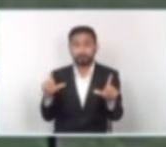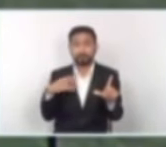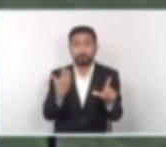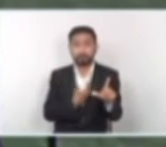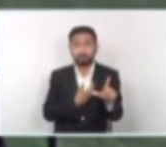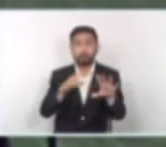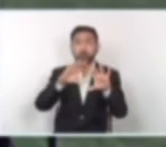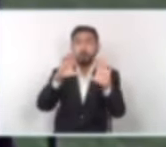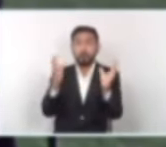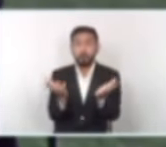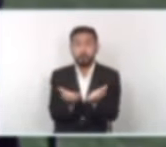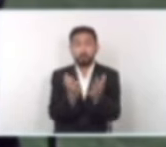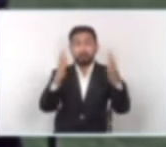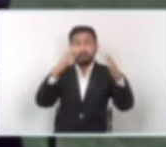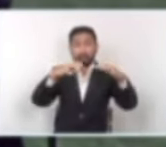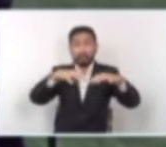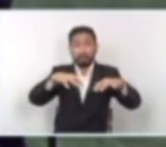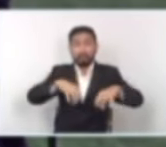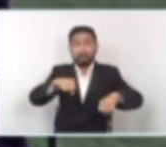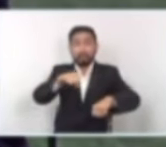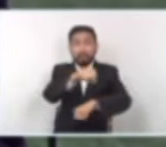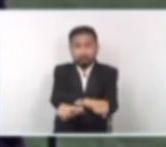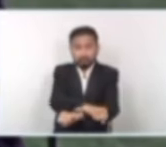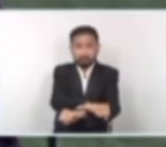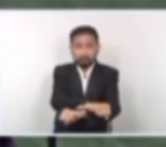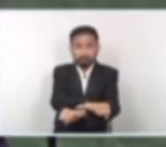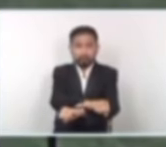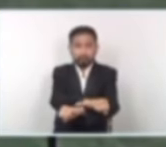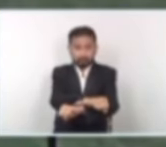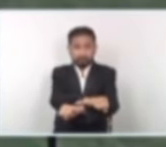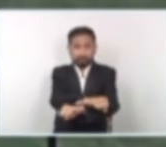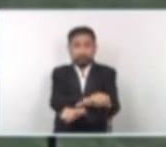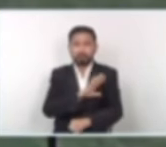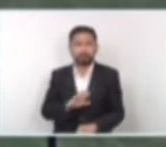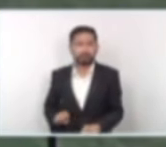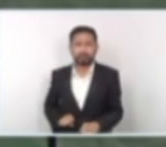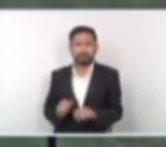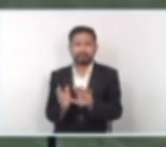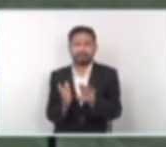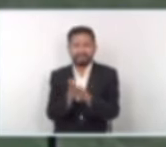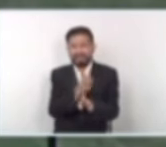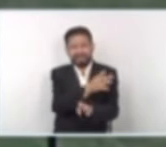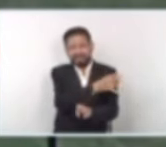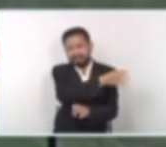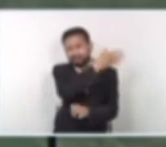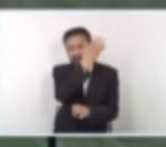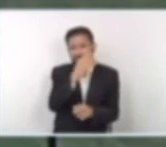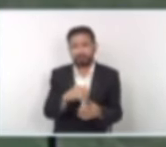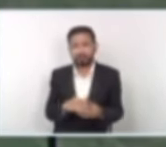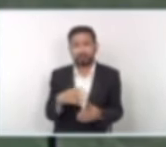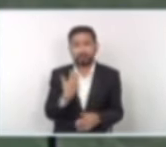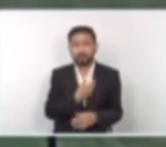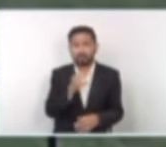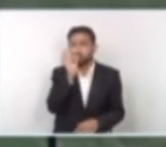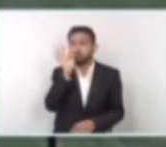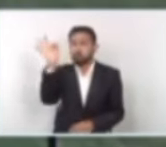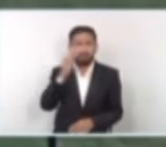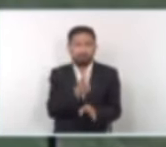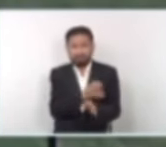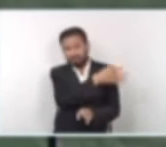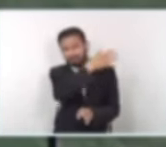en un mundo que cada vez es menos libre. El Salvador ha dejado atrás su pasado, al que juramos nunca más